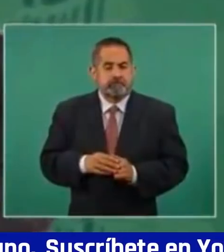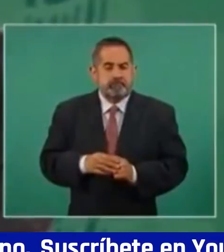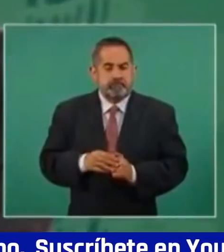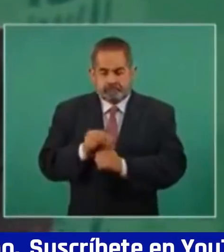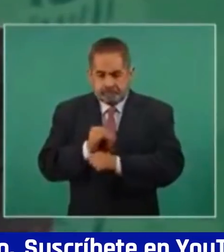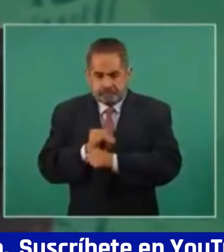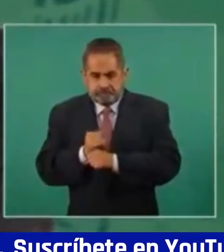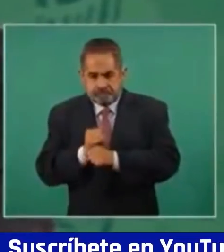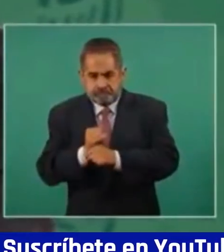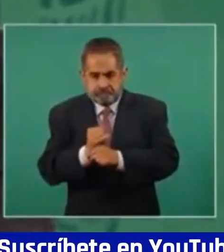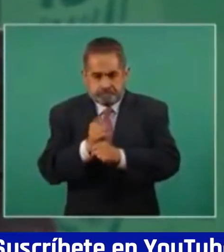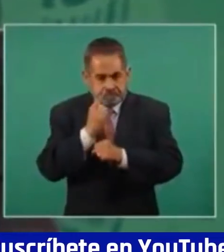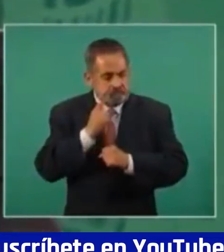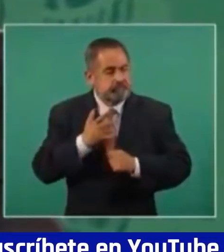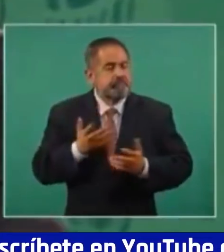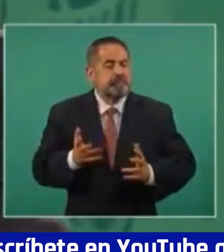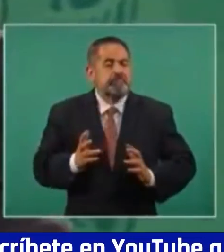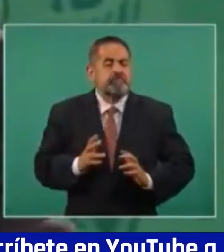investigar.